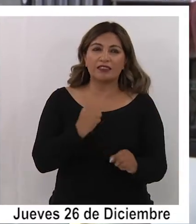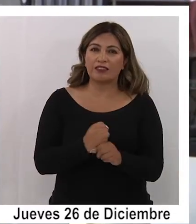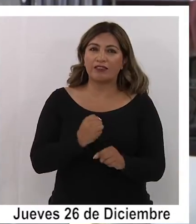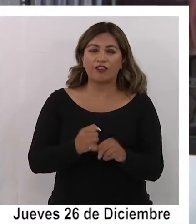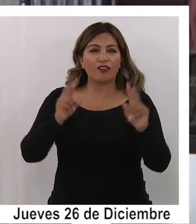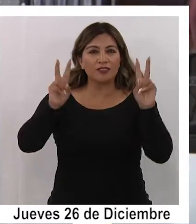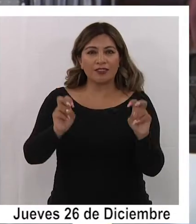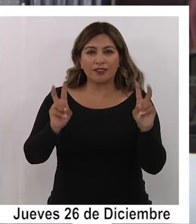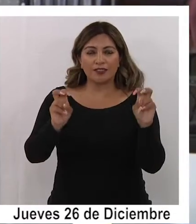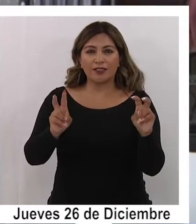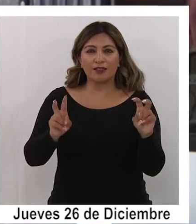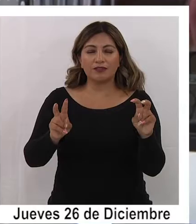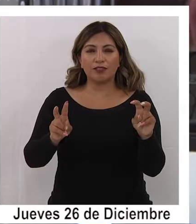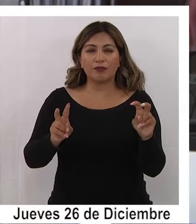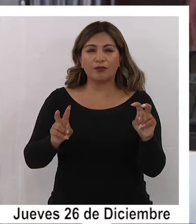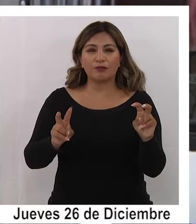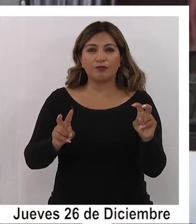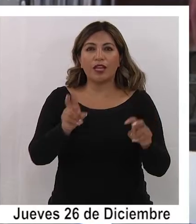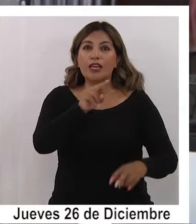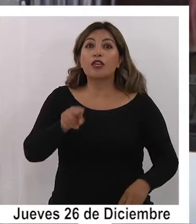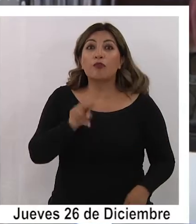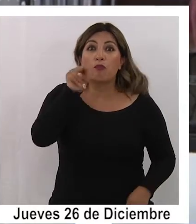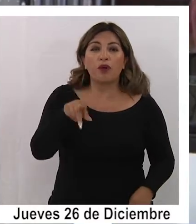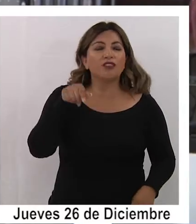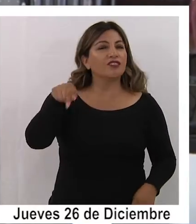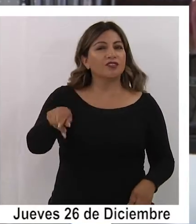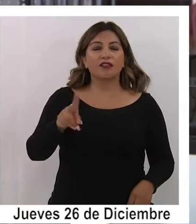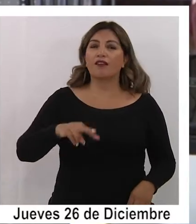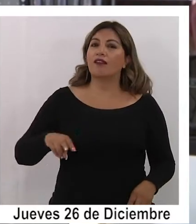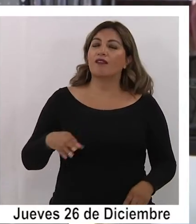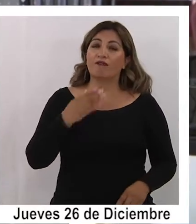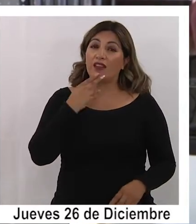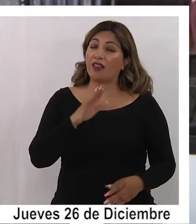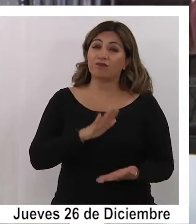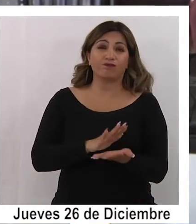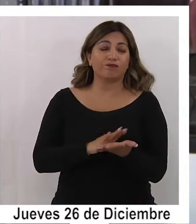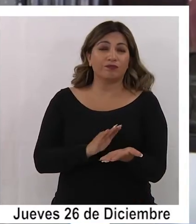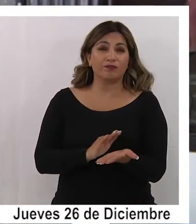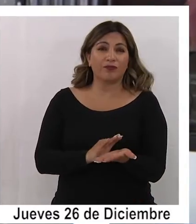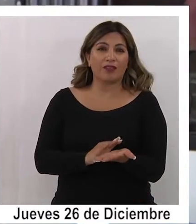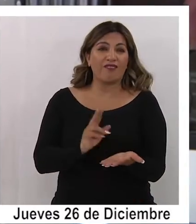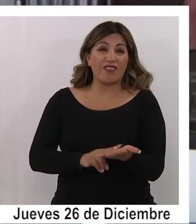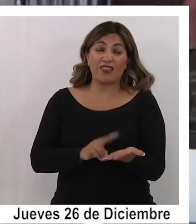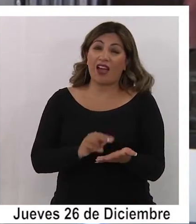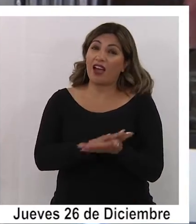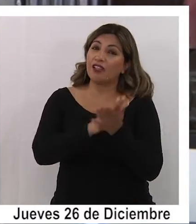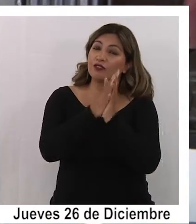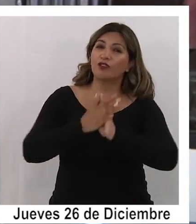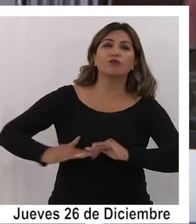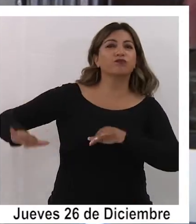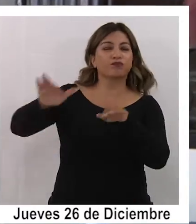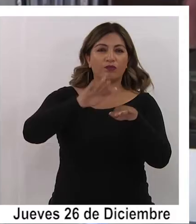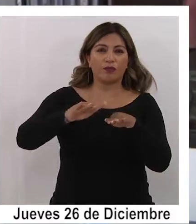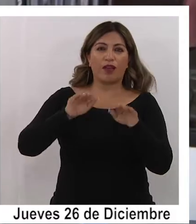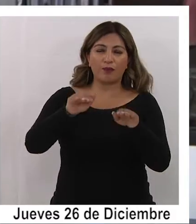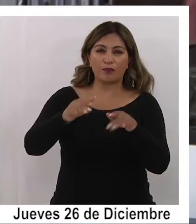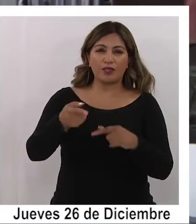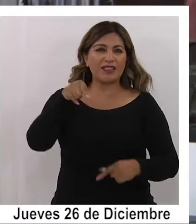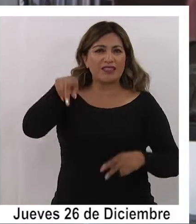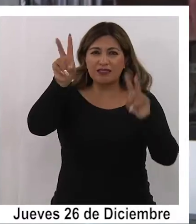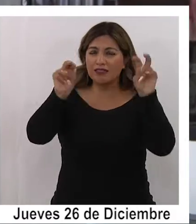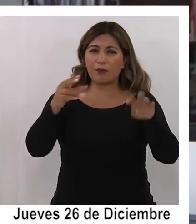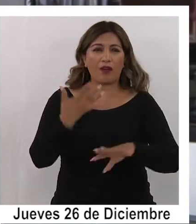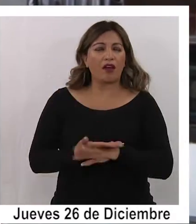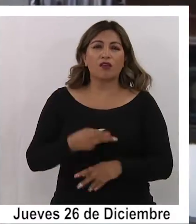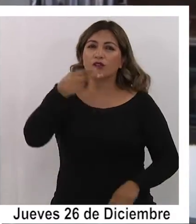empleabilidad, en el tema de los impuestos, o que al final nos contribuye a todos. Y después de todo